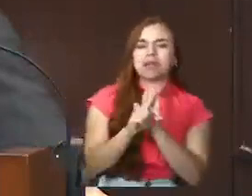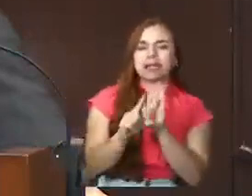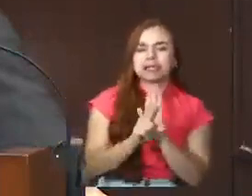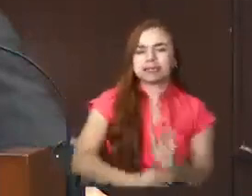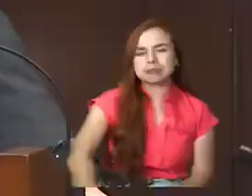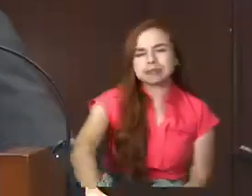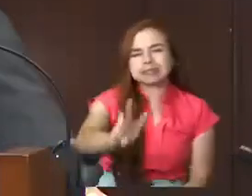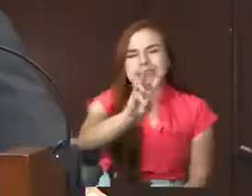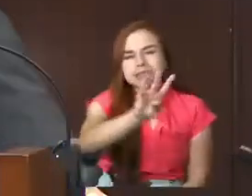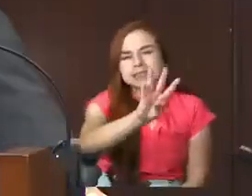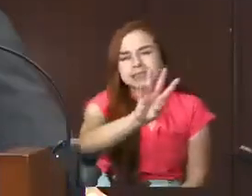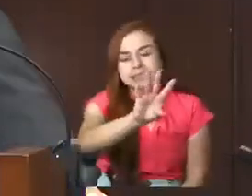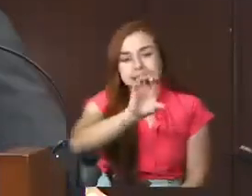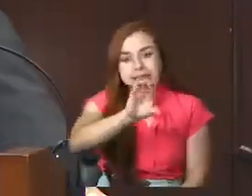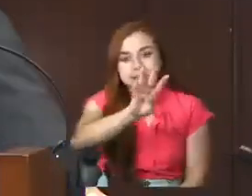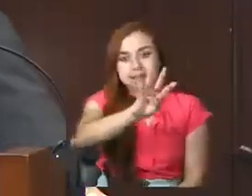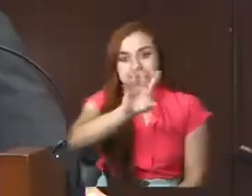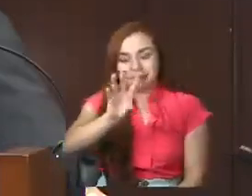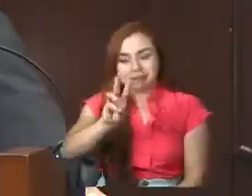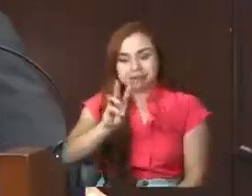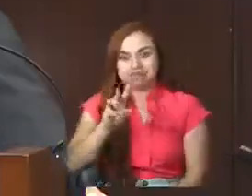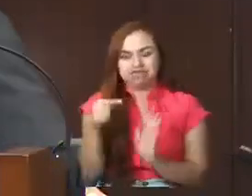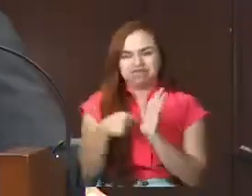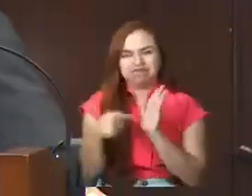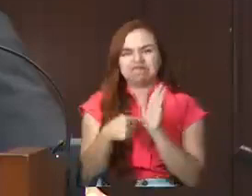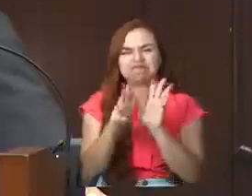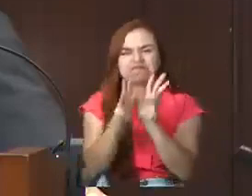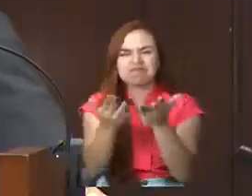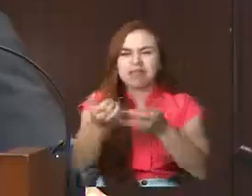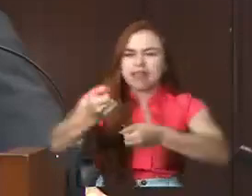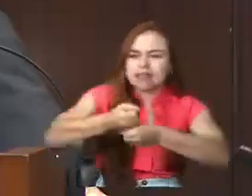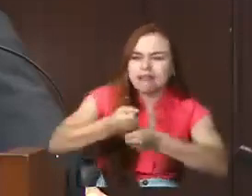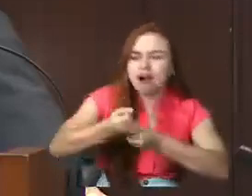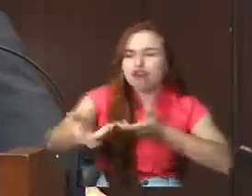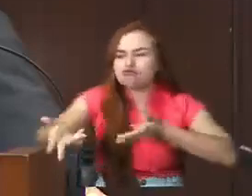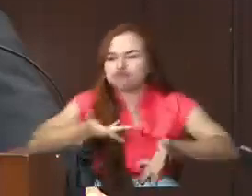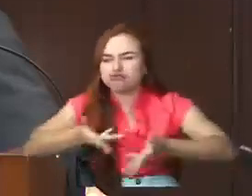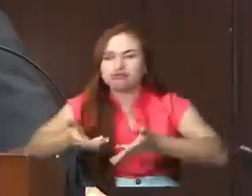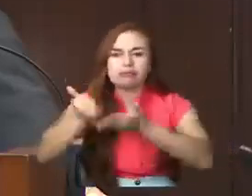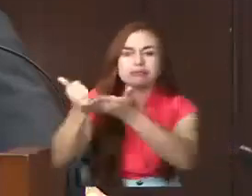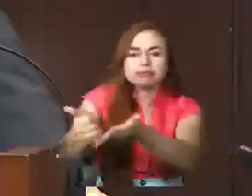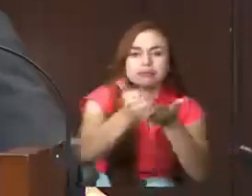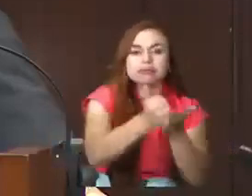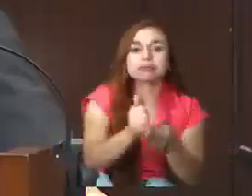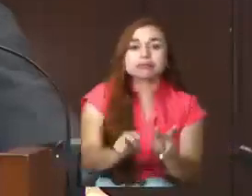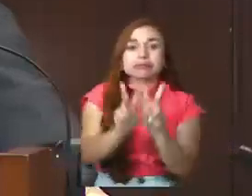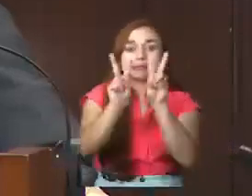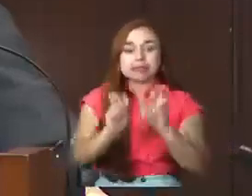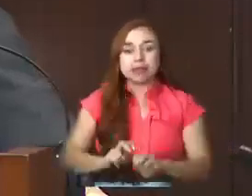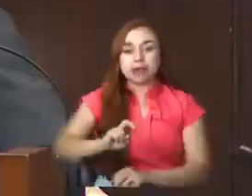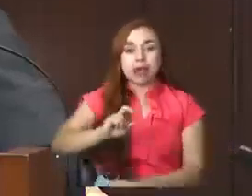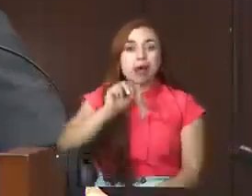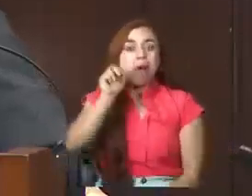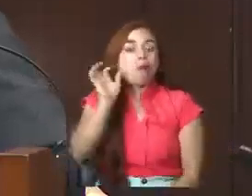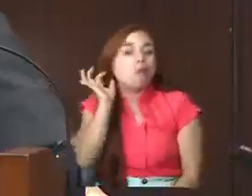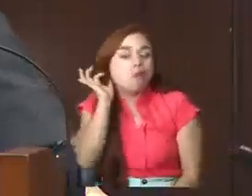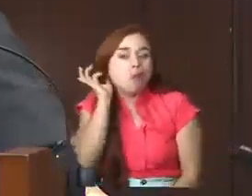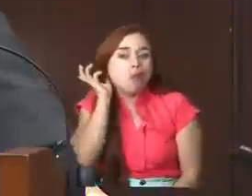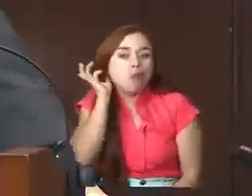gratuidad en los servicios de atención integral de salud para las mujeres durante el embarazo, parto y puerperio,